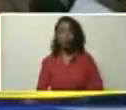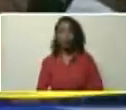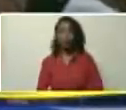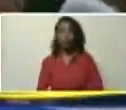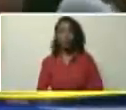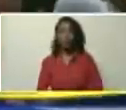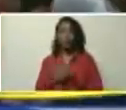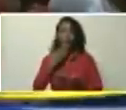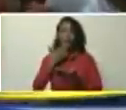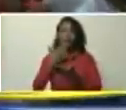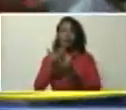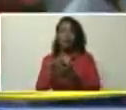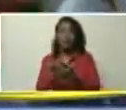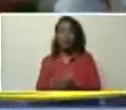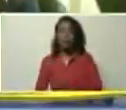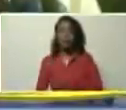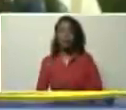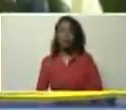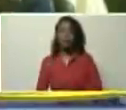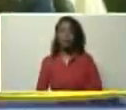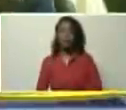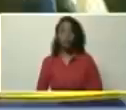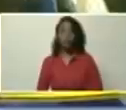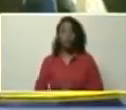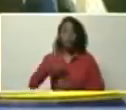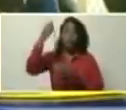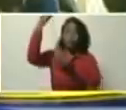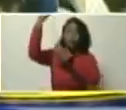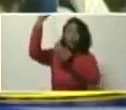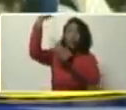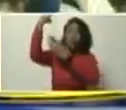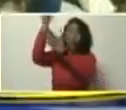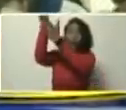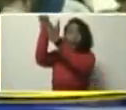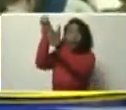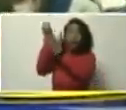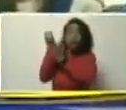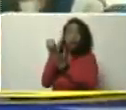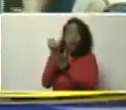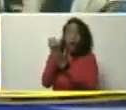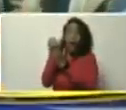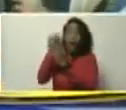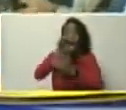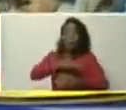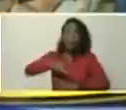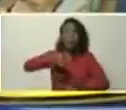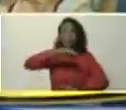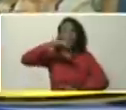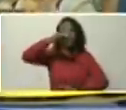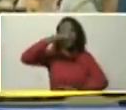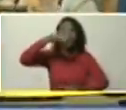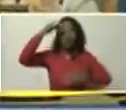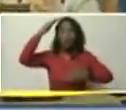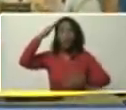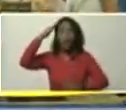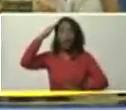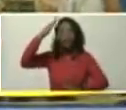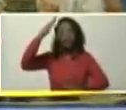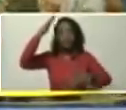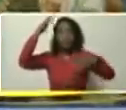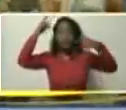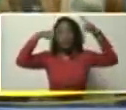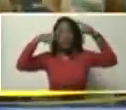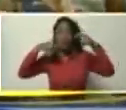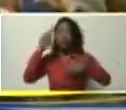y pidiendo la luz del espíritu inmortal de nuestro comandante Chávez, que nunca nos